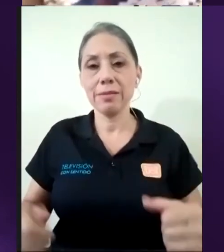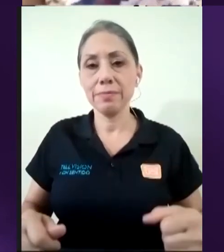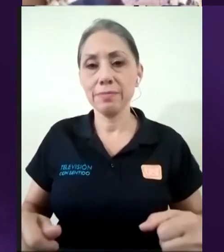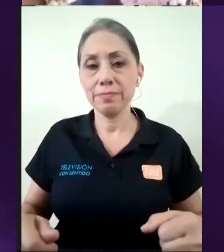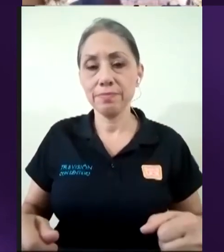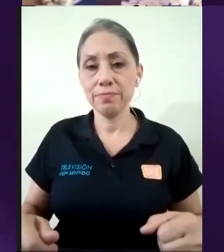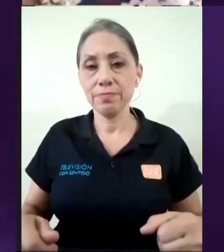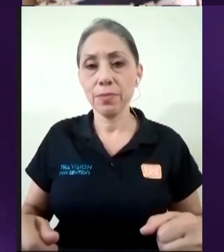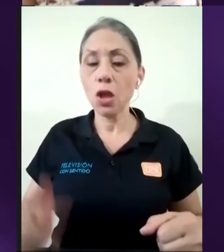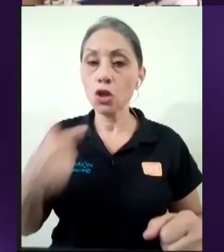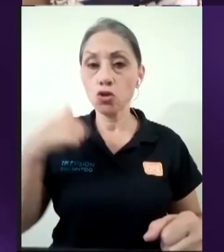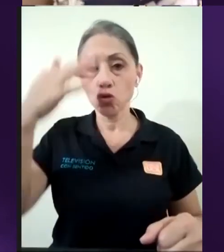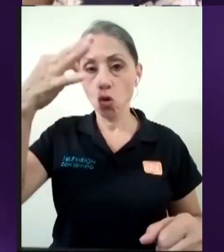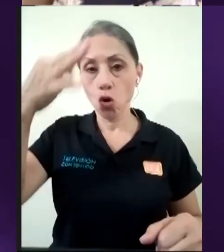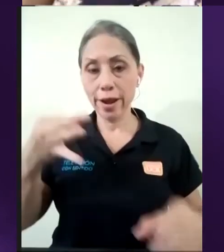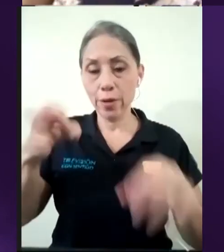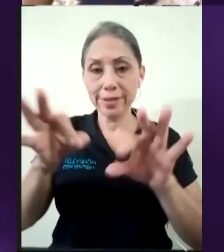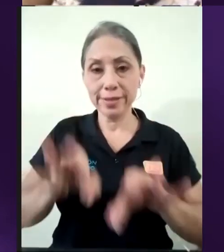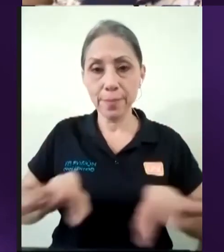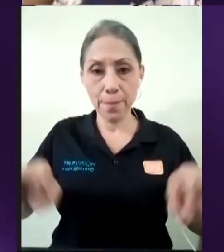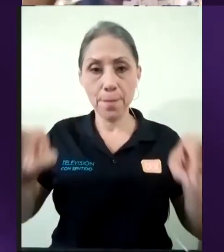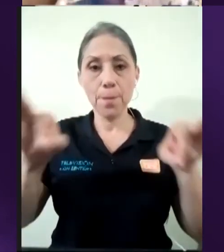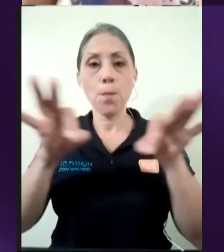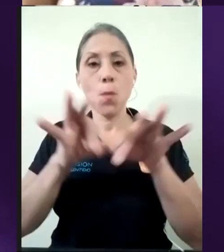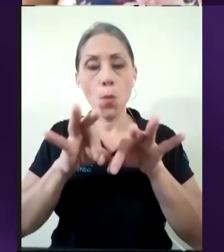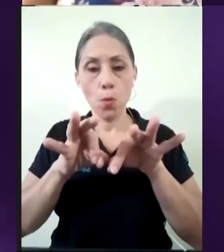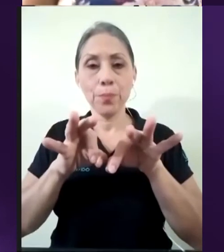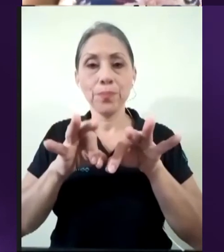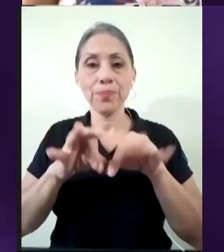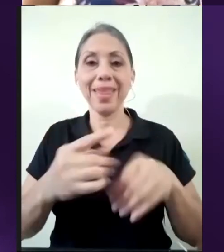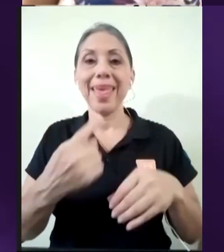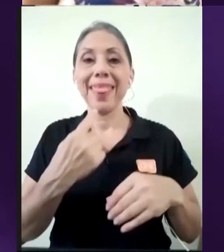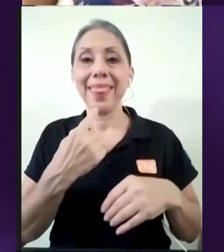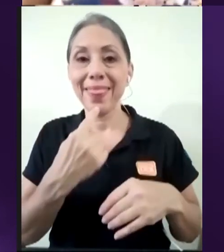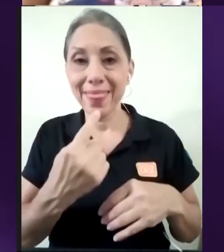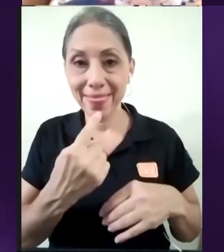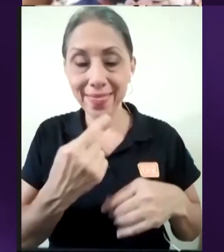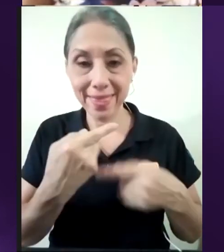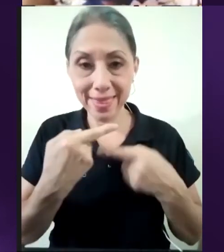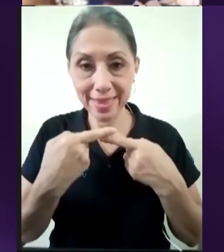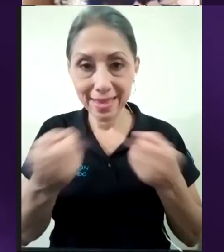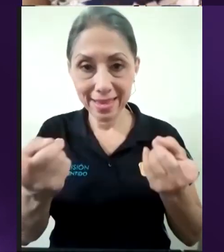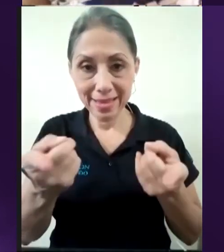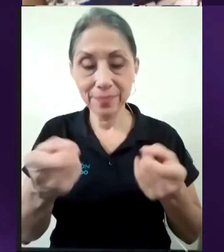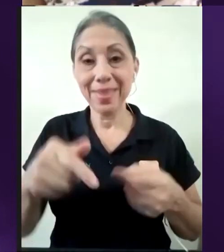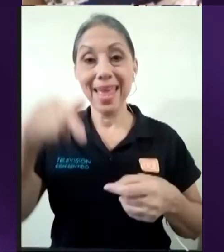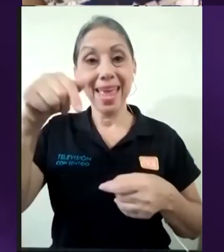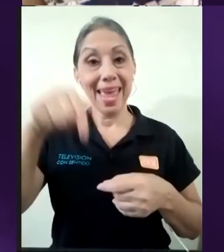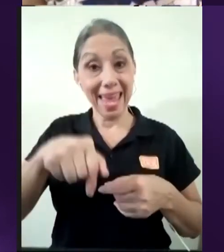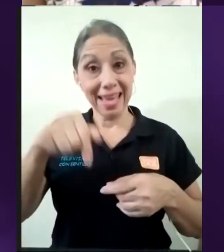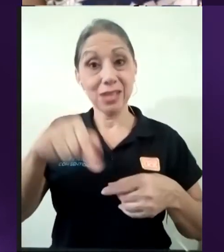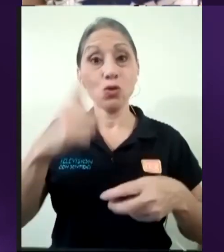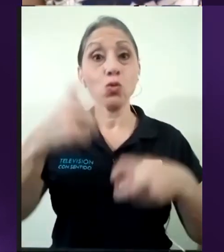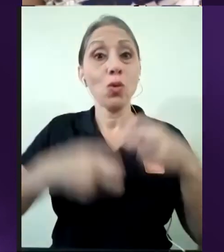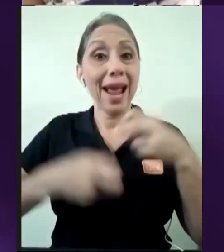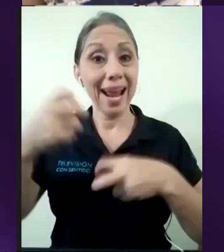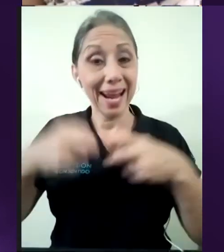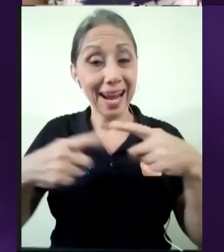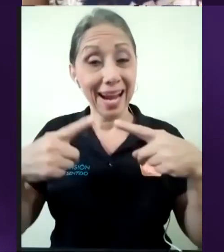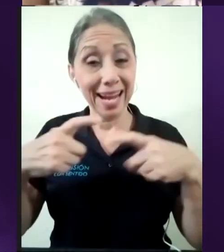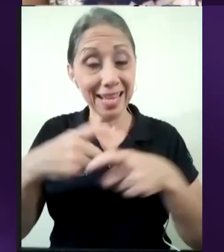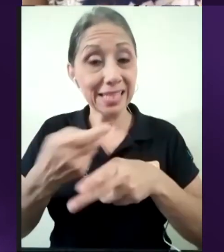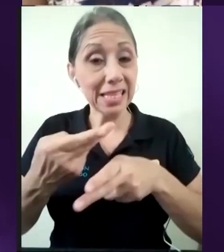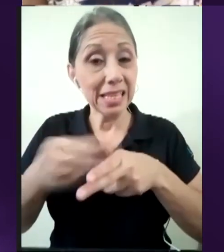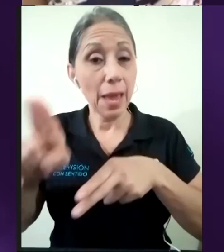Yo creo que es importante decir y señalar que esta es una crisis temporal,